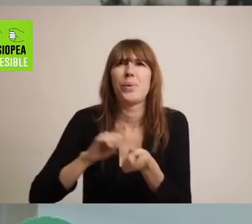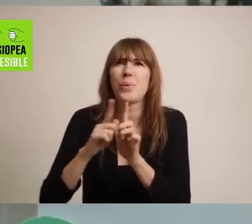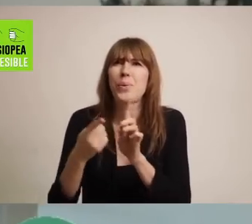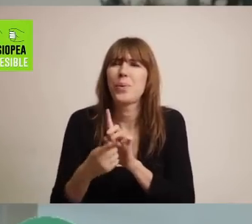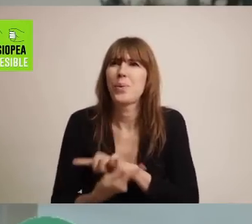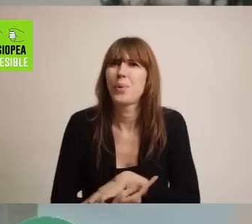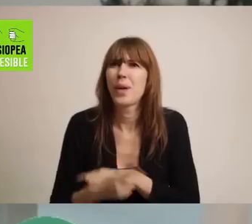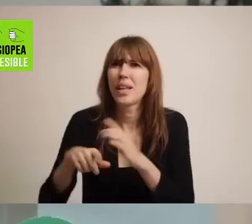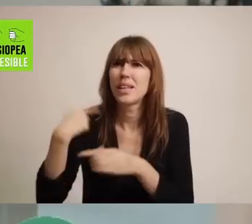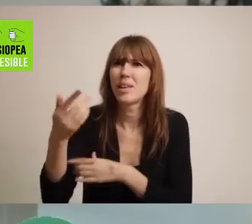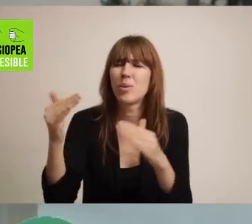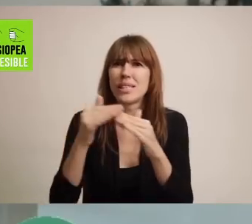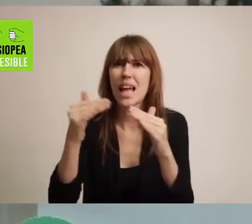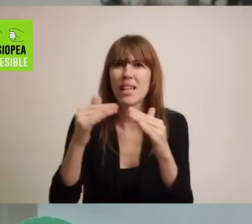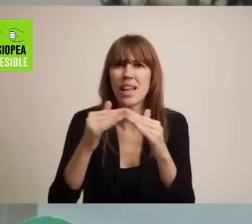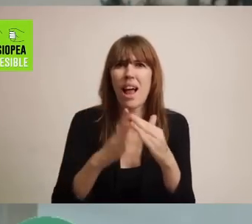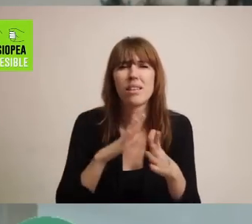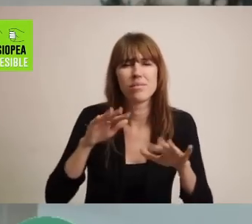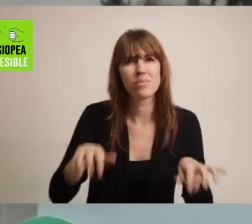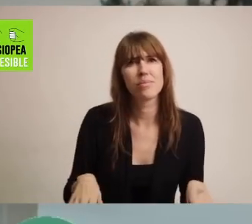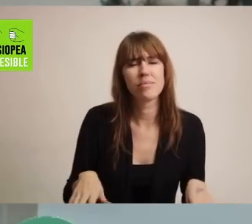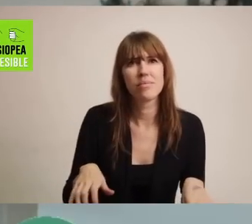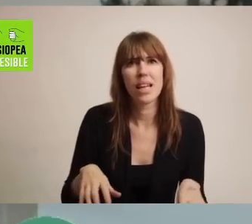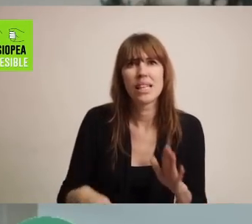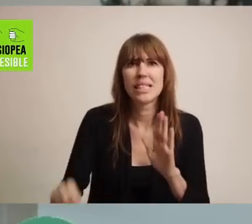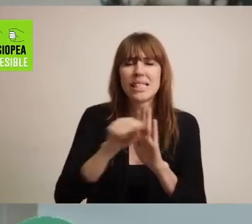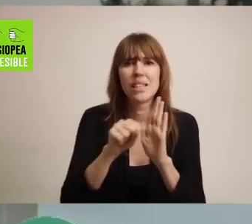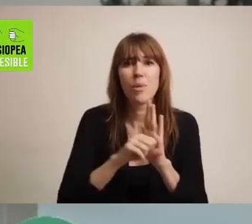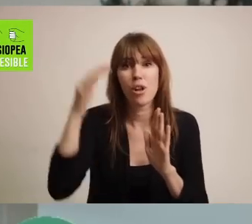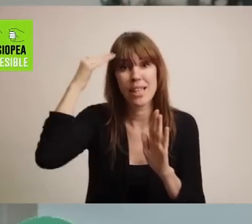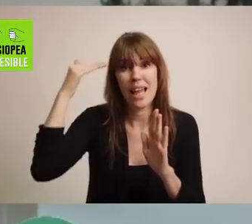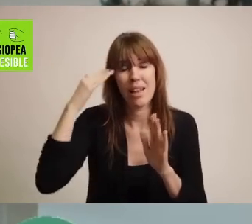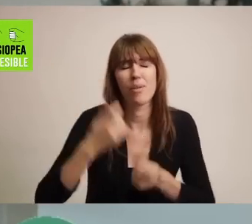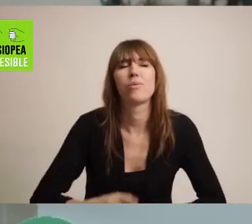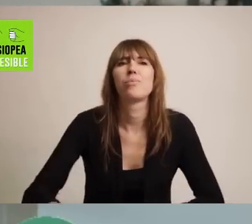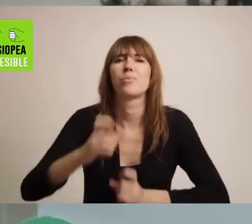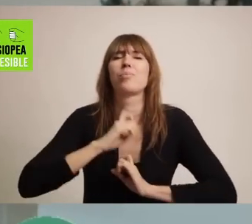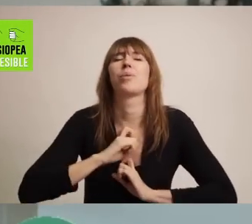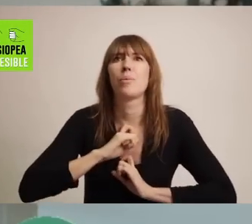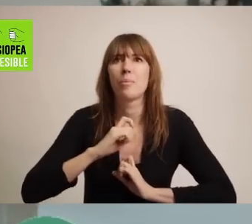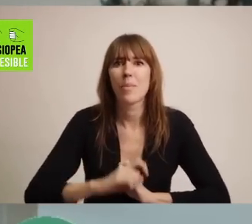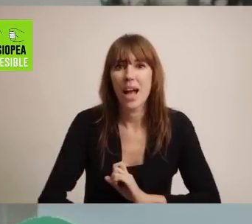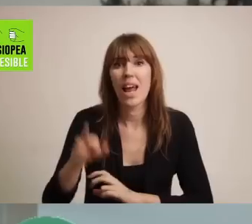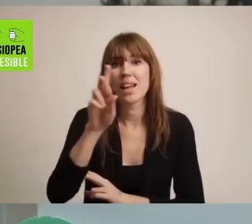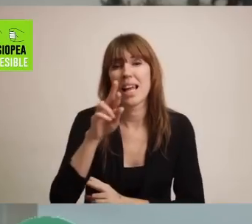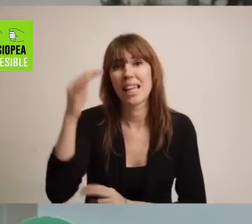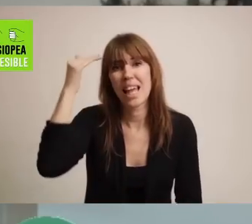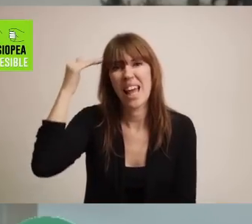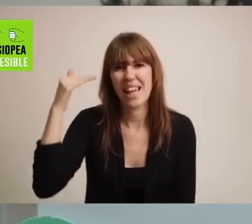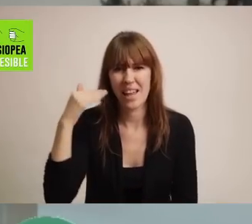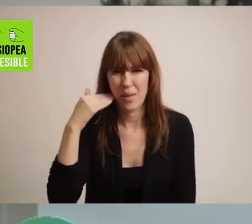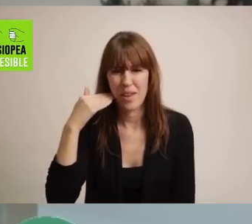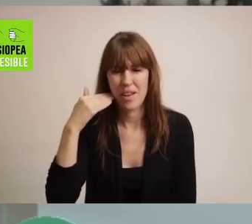cuando volvió a su casa le empezaron a venir toda una serie de símbolos egipcios para hacer Reiki egipcio. ¿Qué tiene